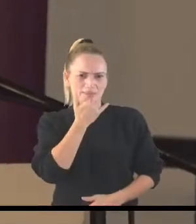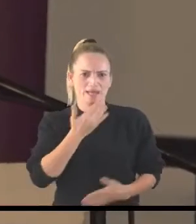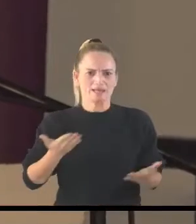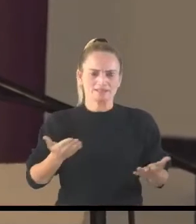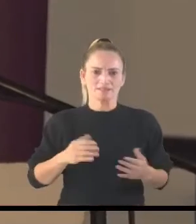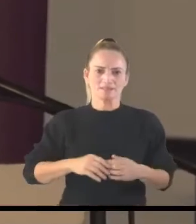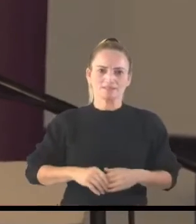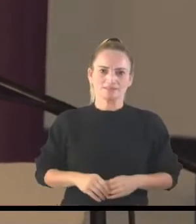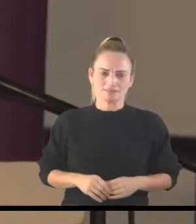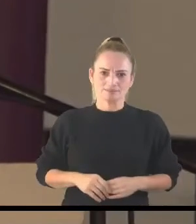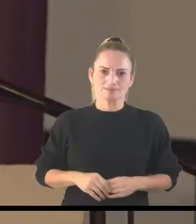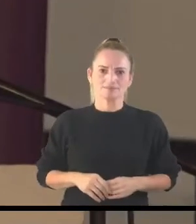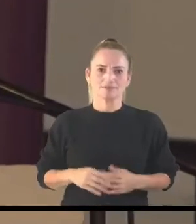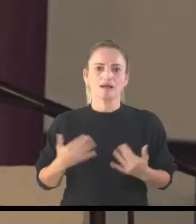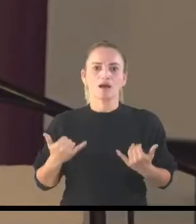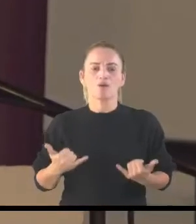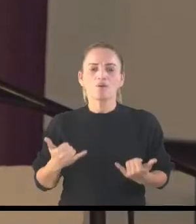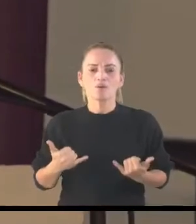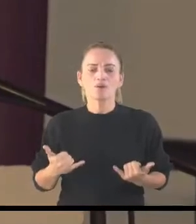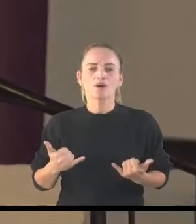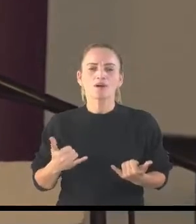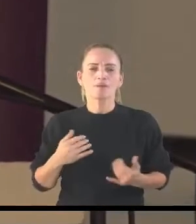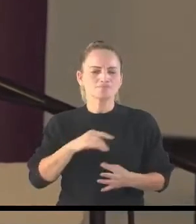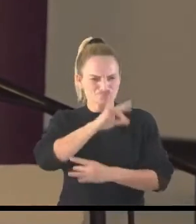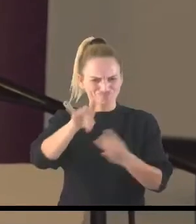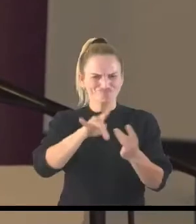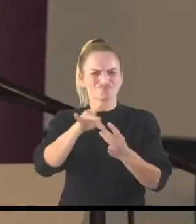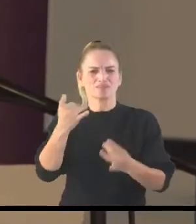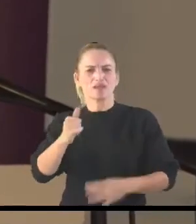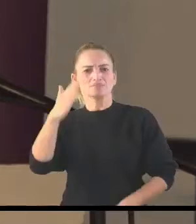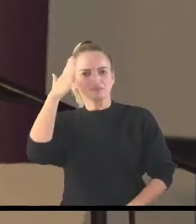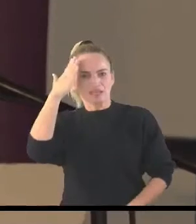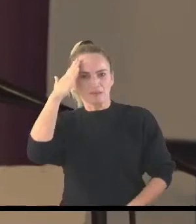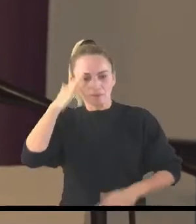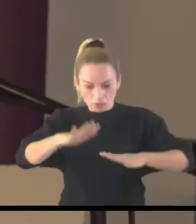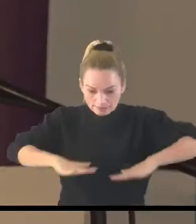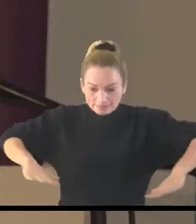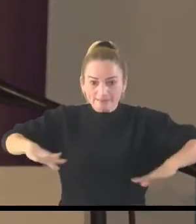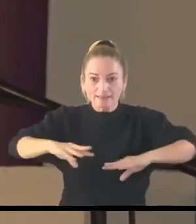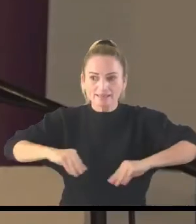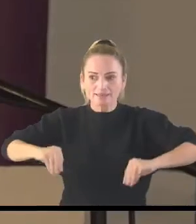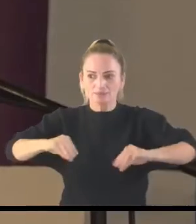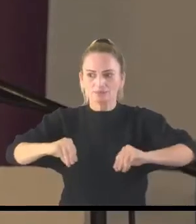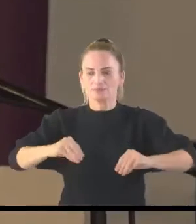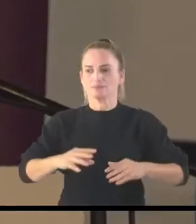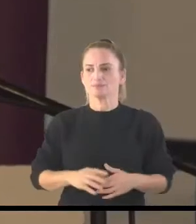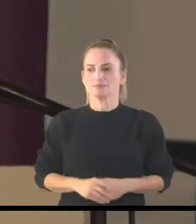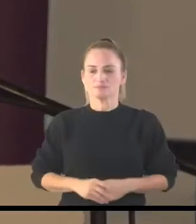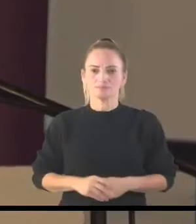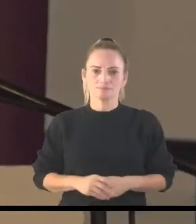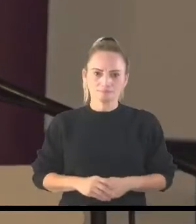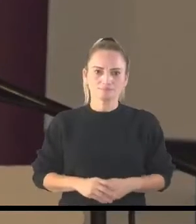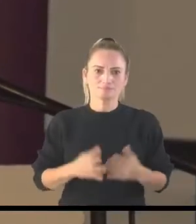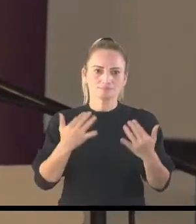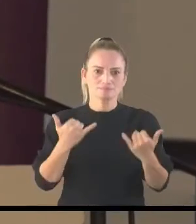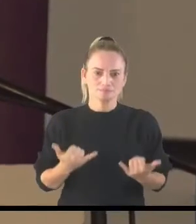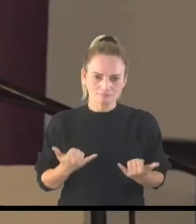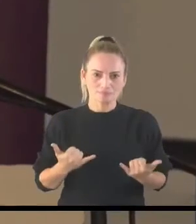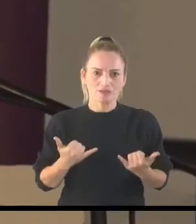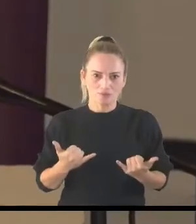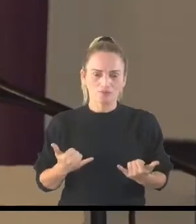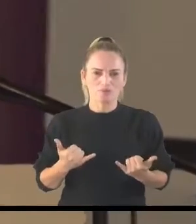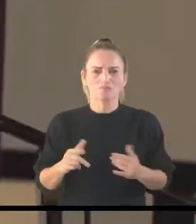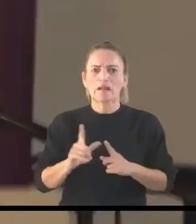sub y baja, y eso lo sabemos nosotros perfectamente que venimos de territorio, y en muchos casos